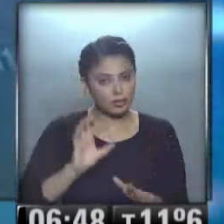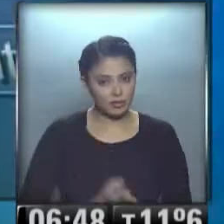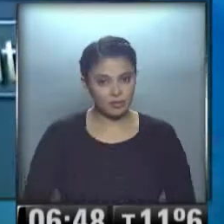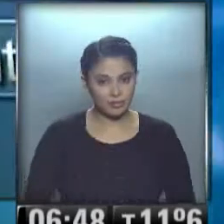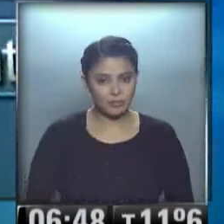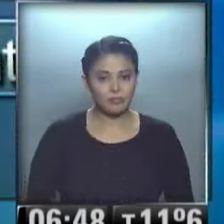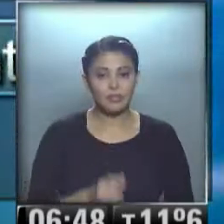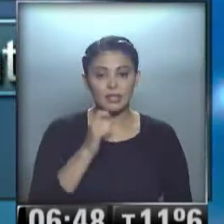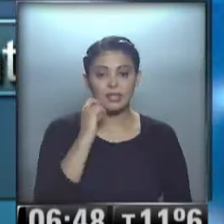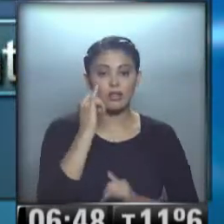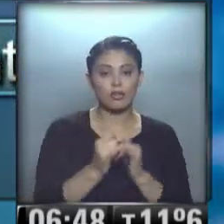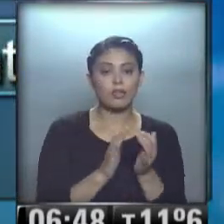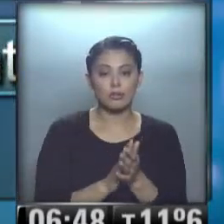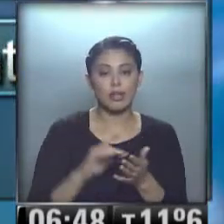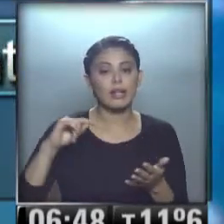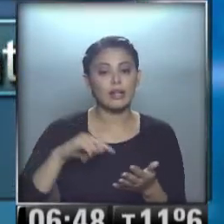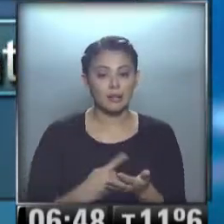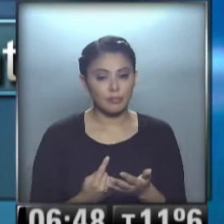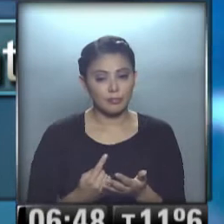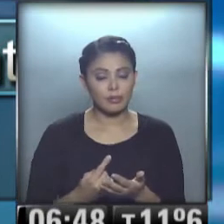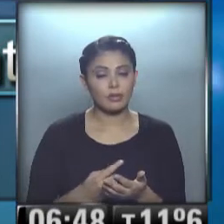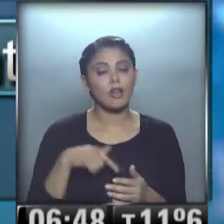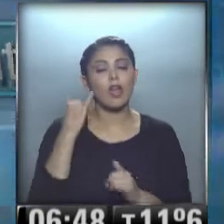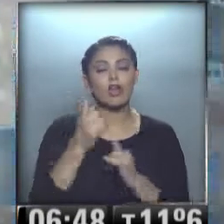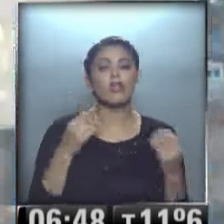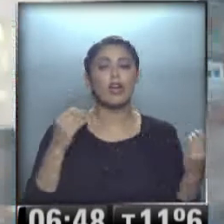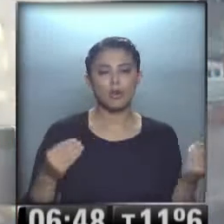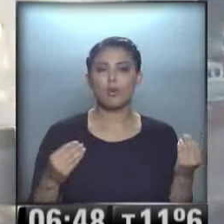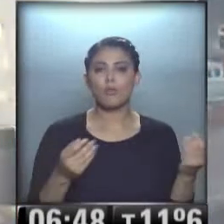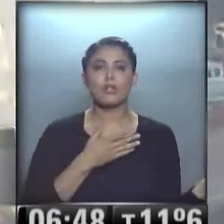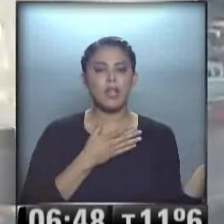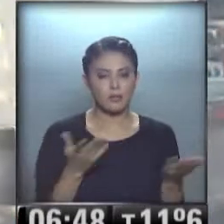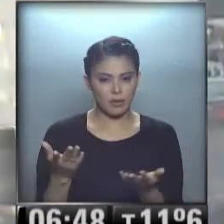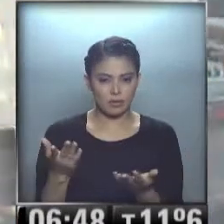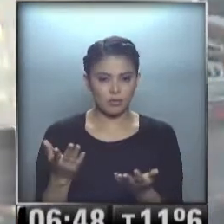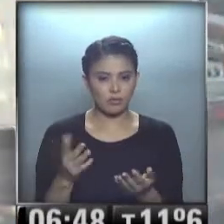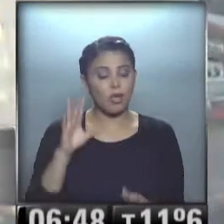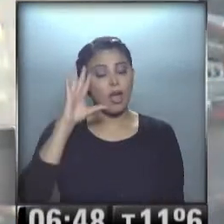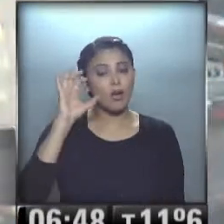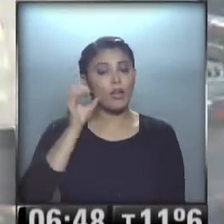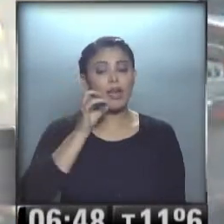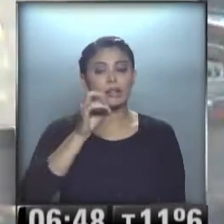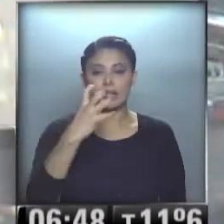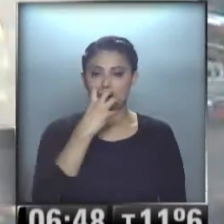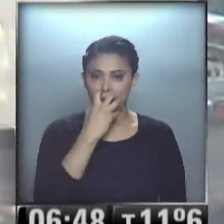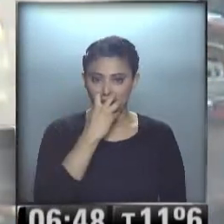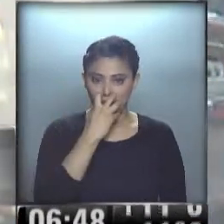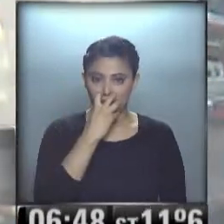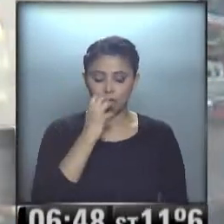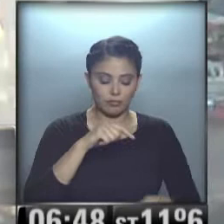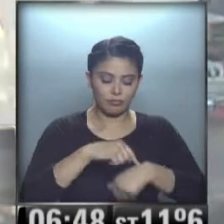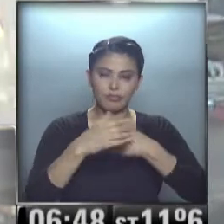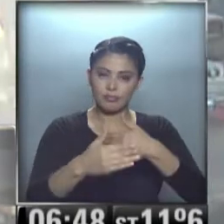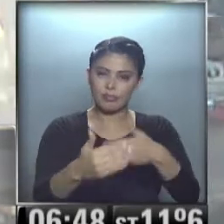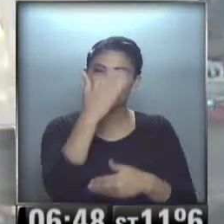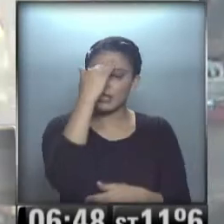De regreso en la ciudad vamos a repasar cómo están funcionando los servicios. Recordamos que el ferrocarril Sarmiento opera con demoras de